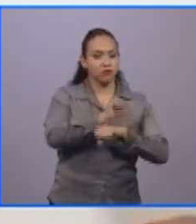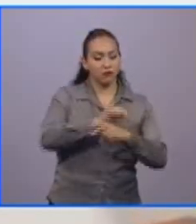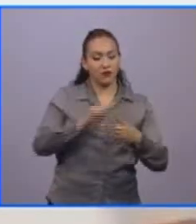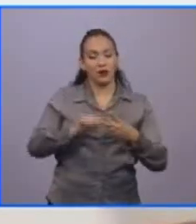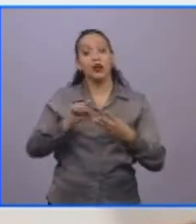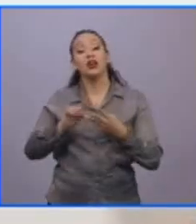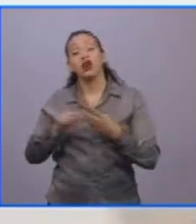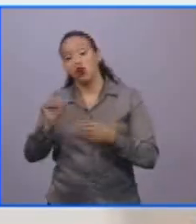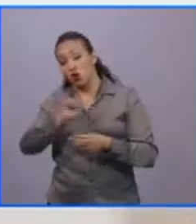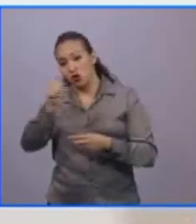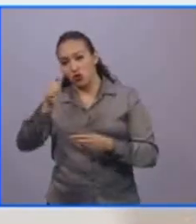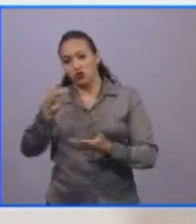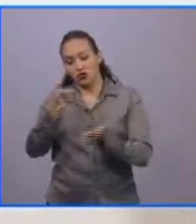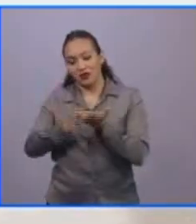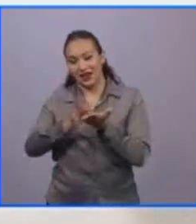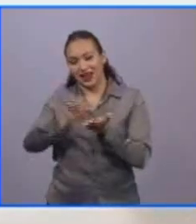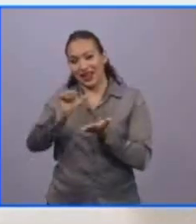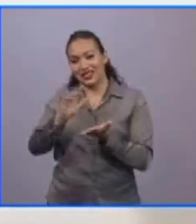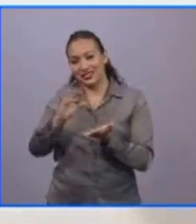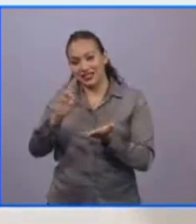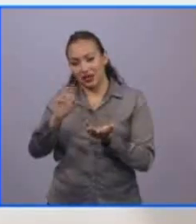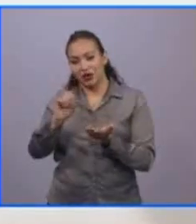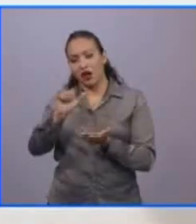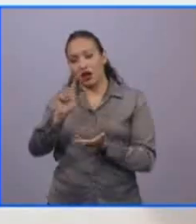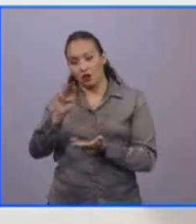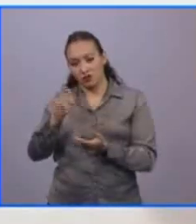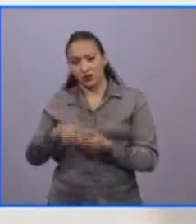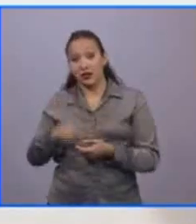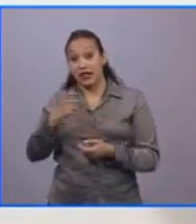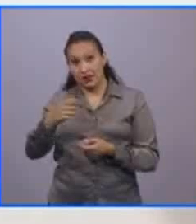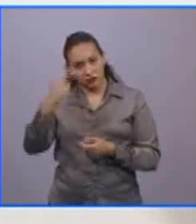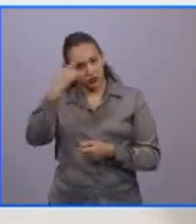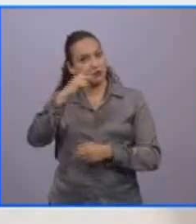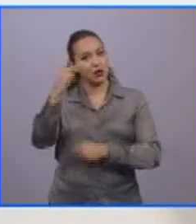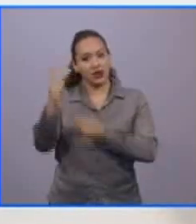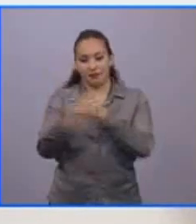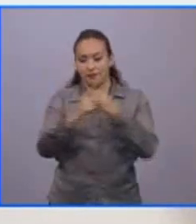aluminio, que es también para todo el mundo,